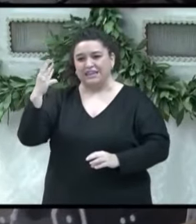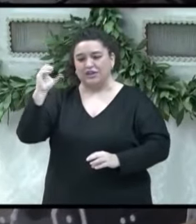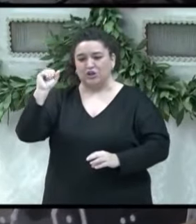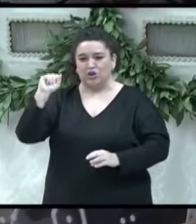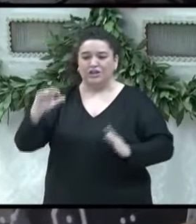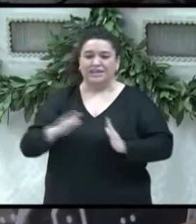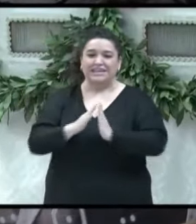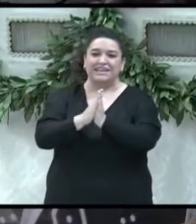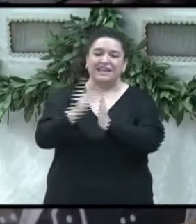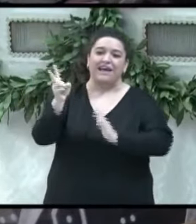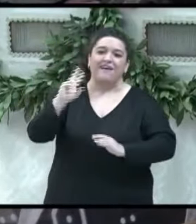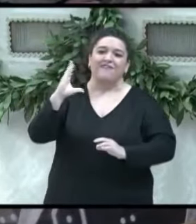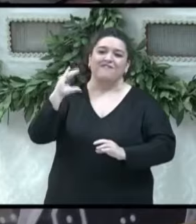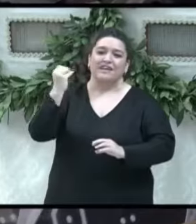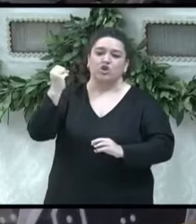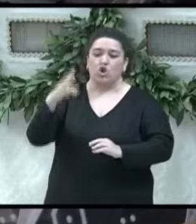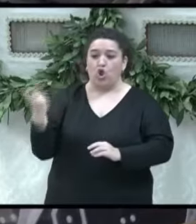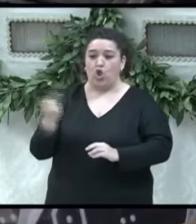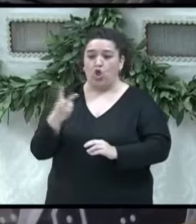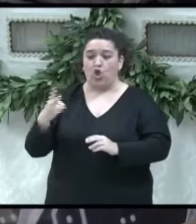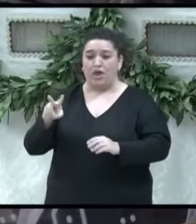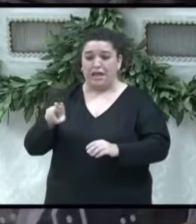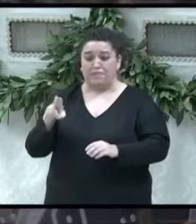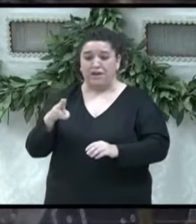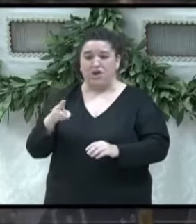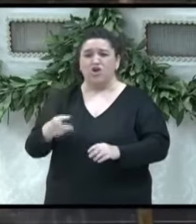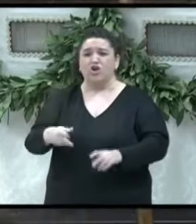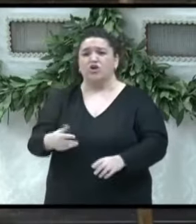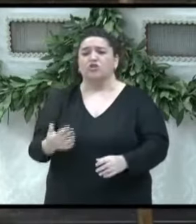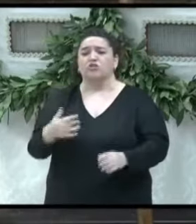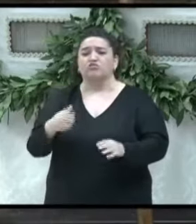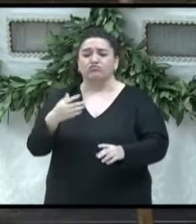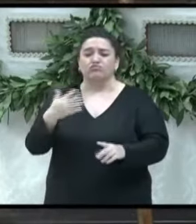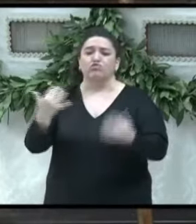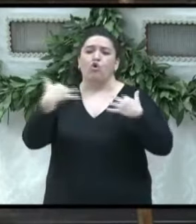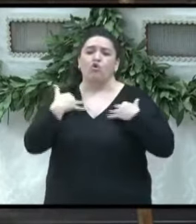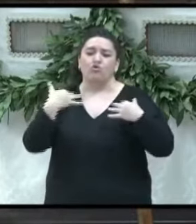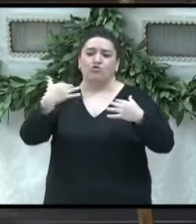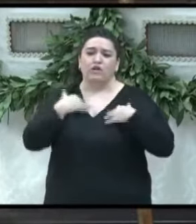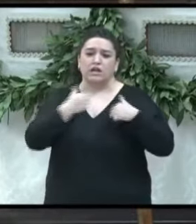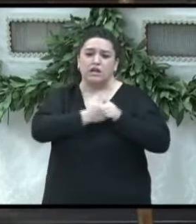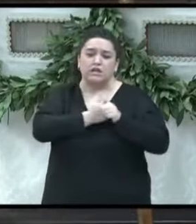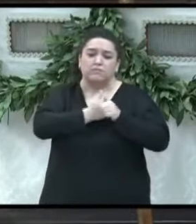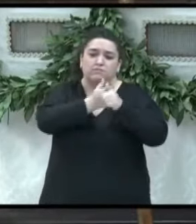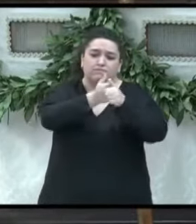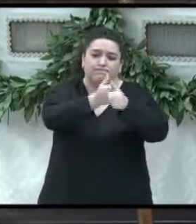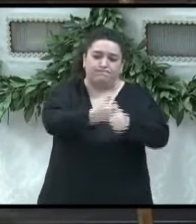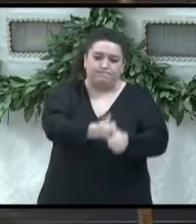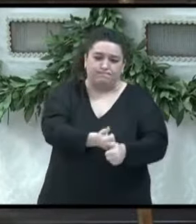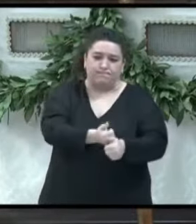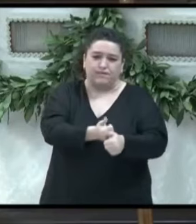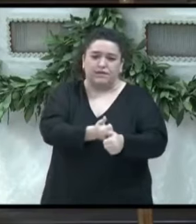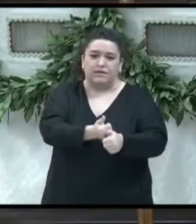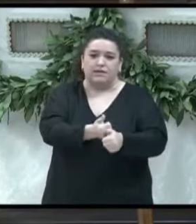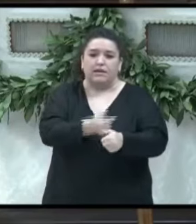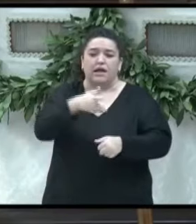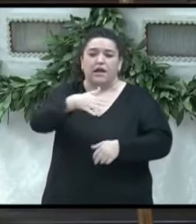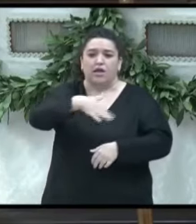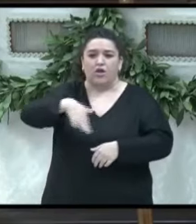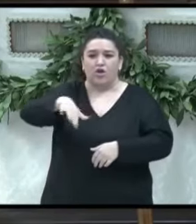hermanos que sufrieron el martirio en la persecución de diocleciano bajo el